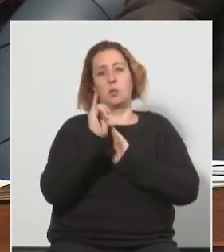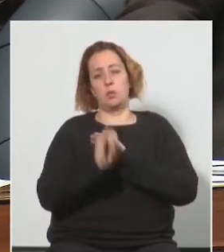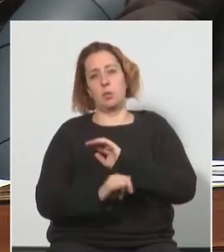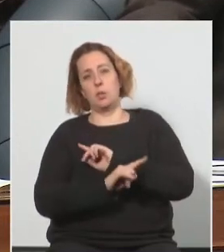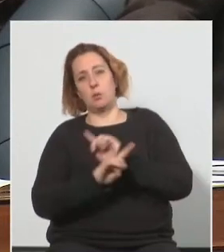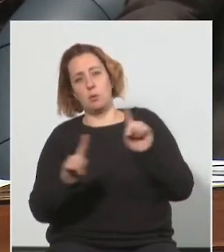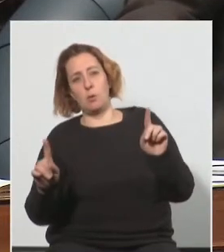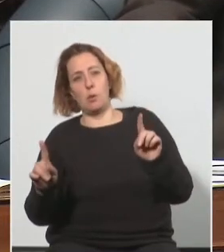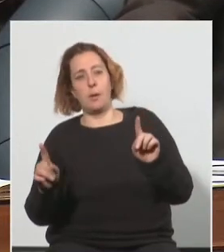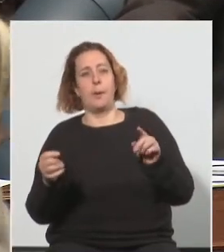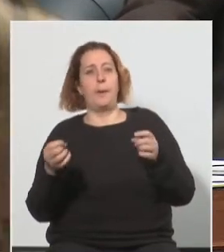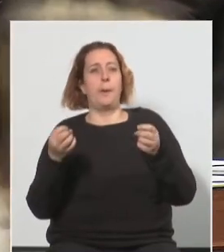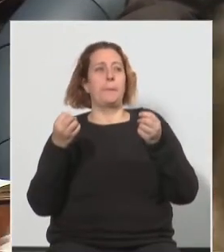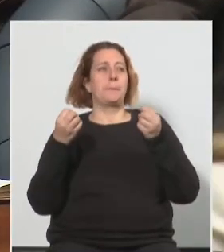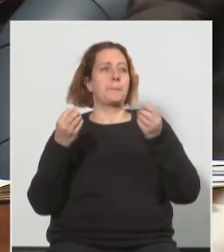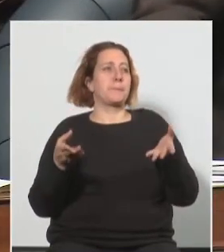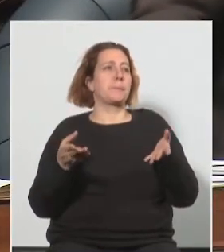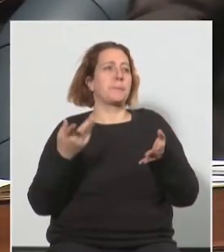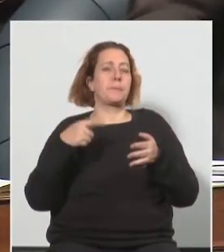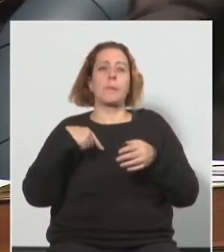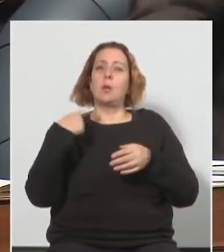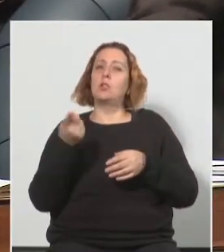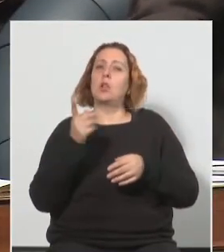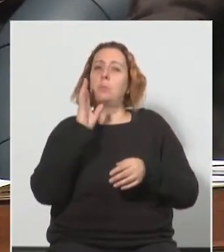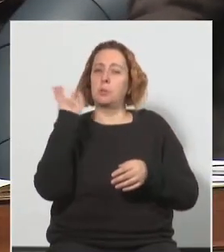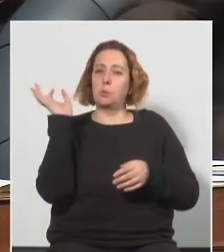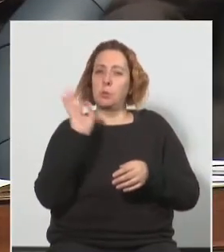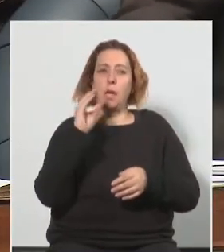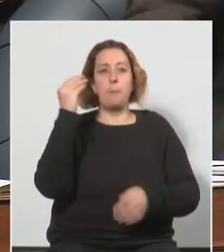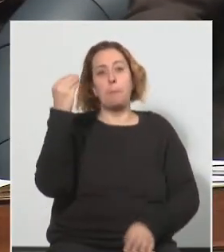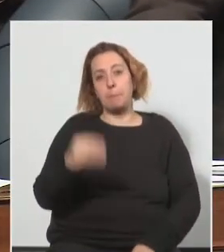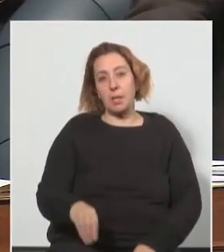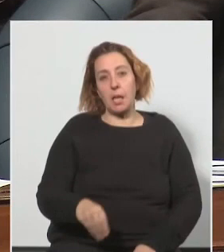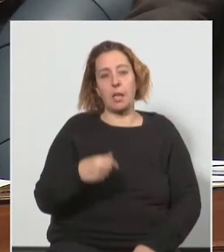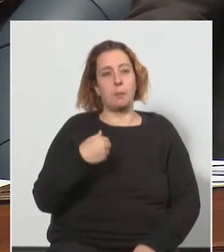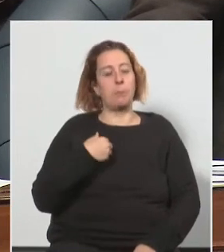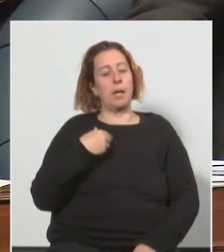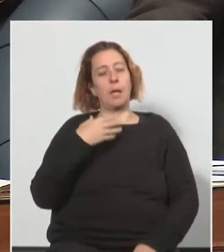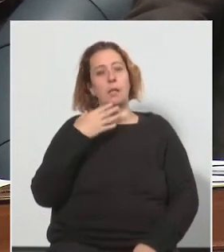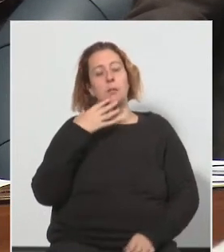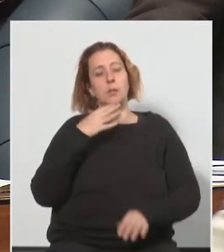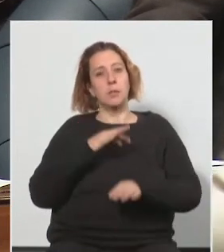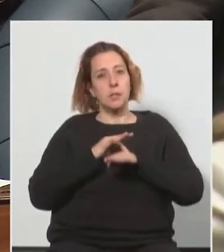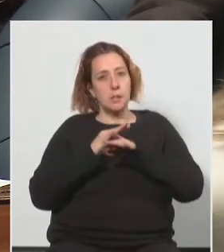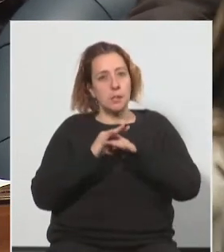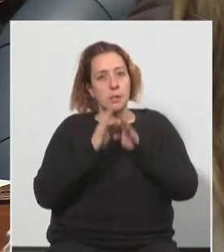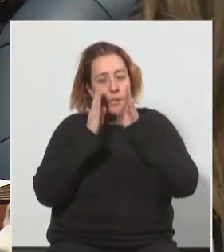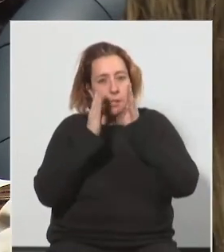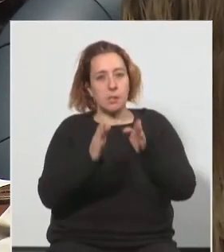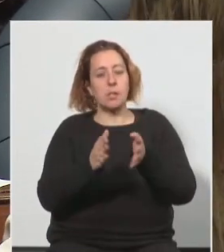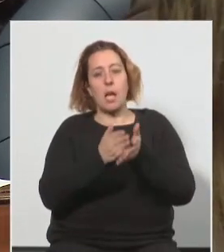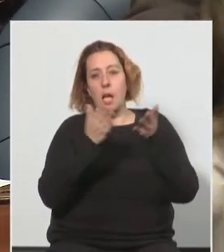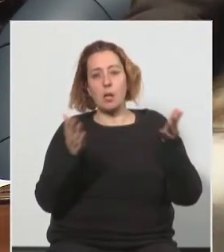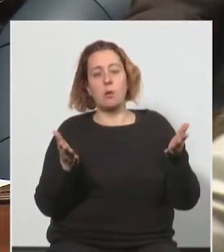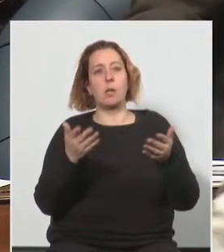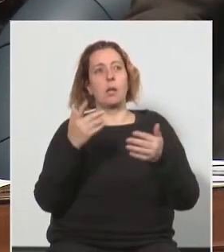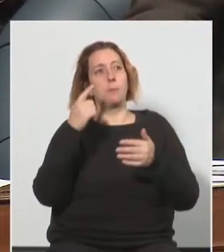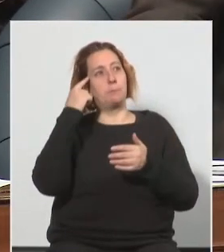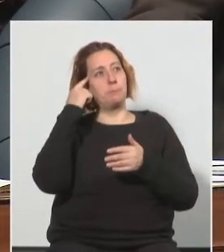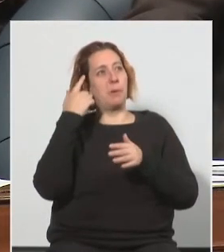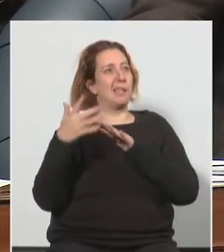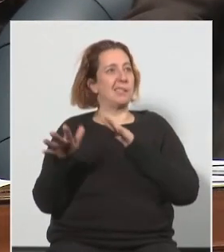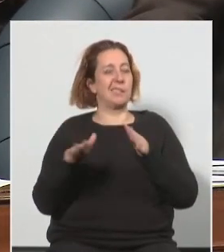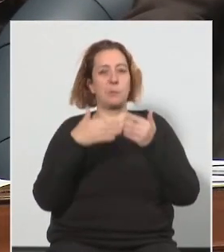Sería una oportunidad más que se pierde para enderezar algo que da la impresión que empezó